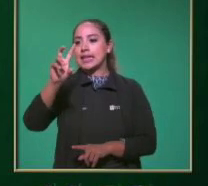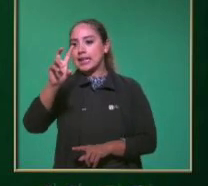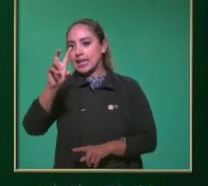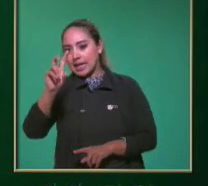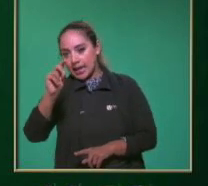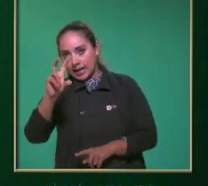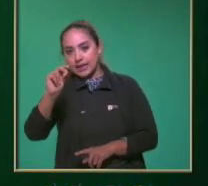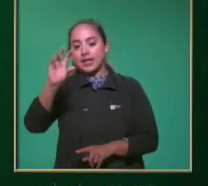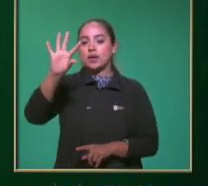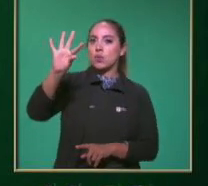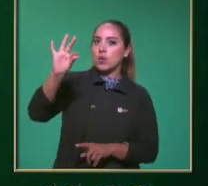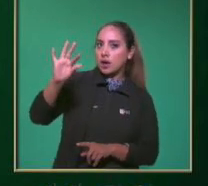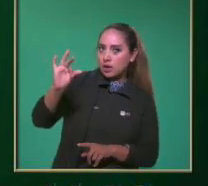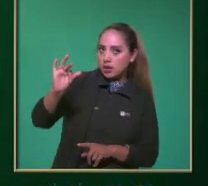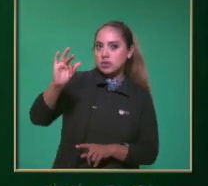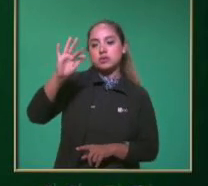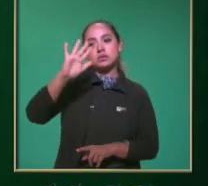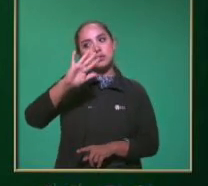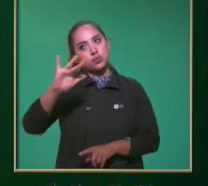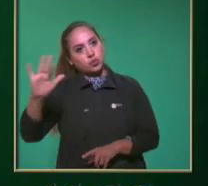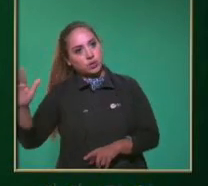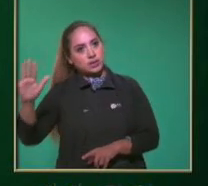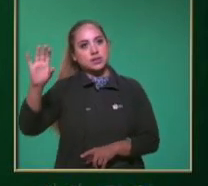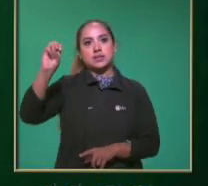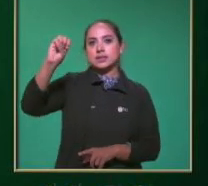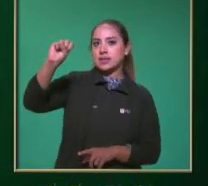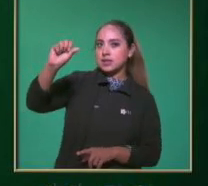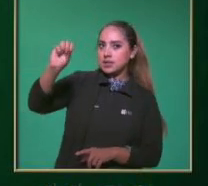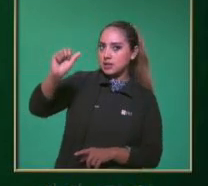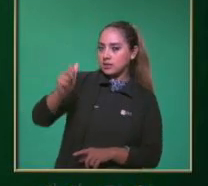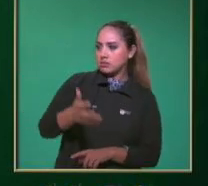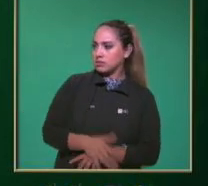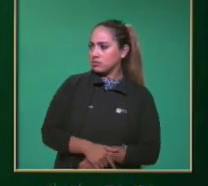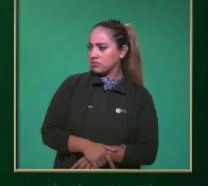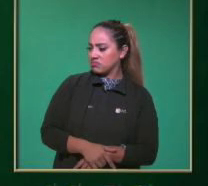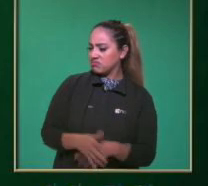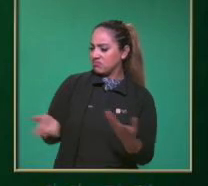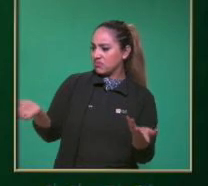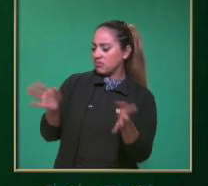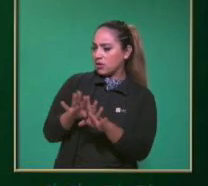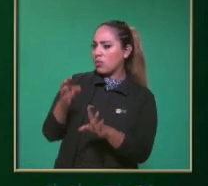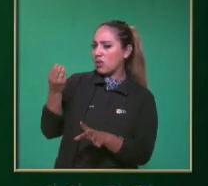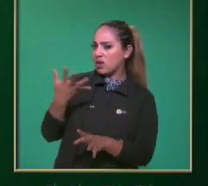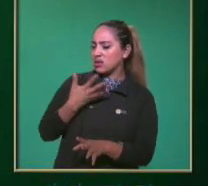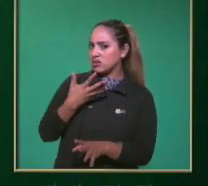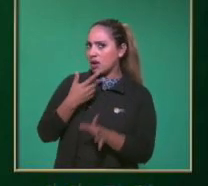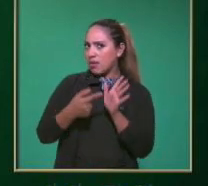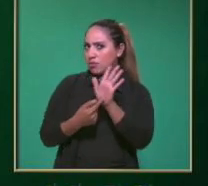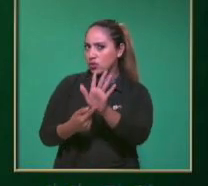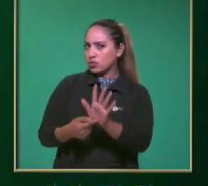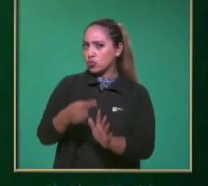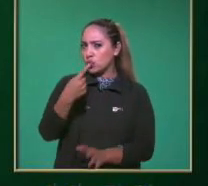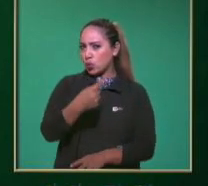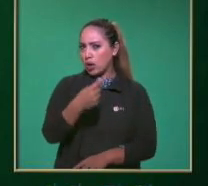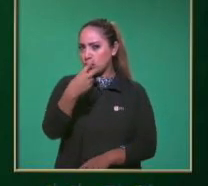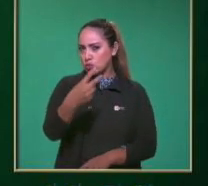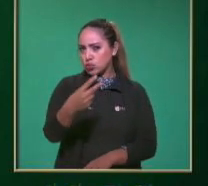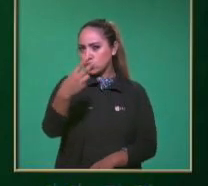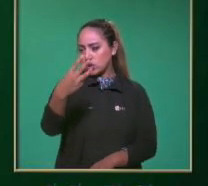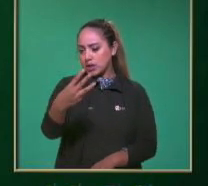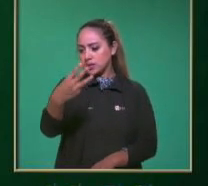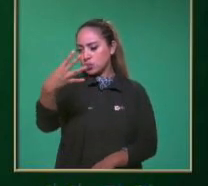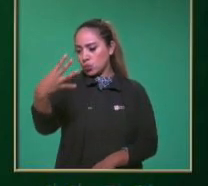40. Más 10. 50. Más 10. 60. Y aquí, ¿cuántas quedan? A ver,